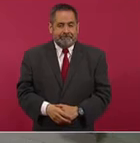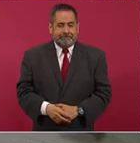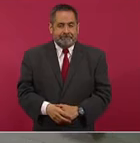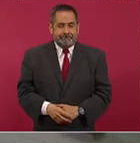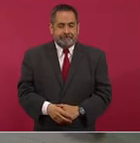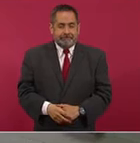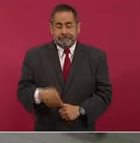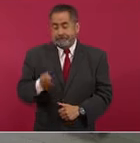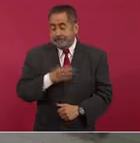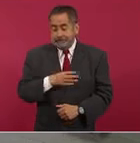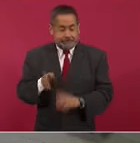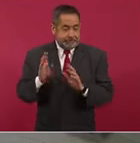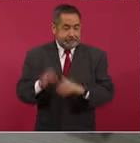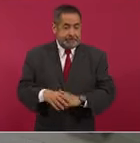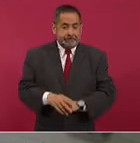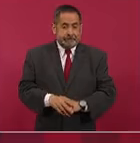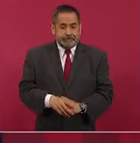Qué bueno que